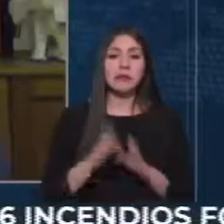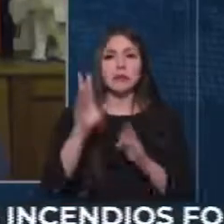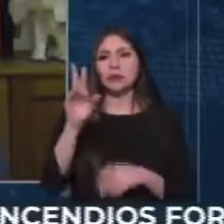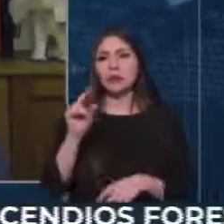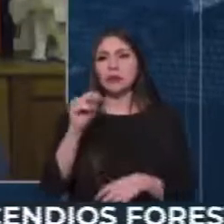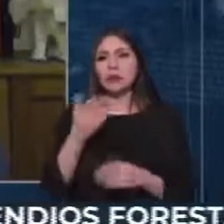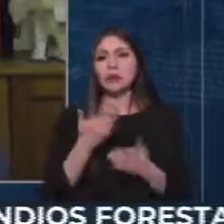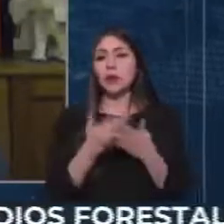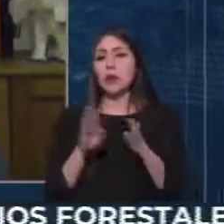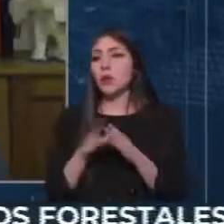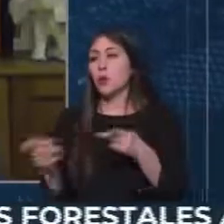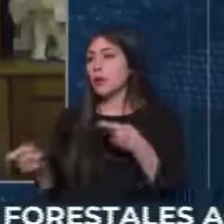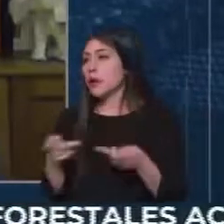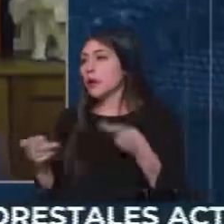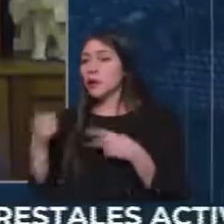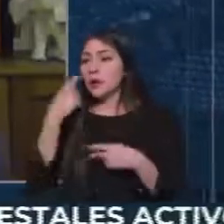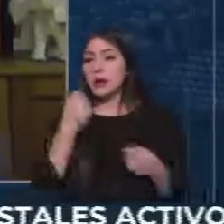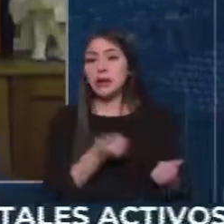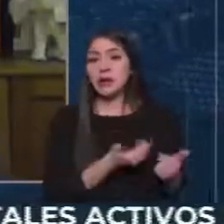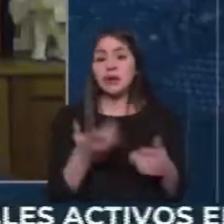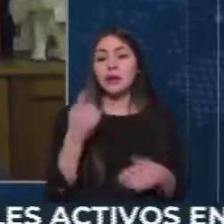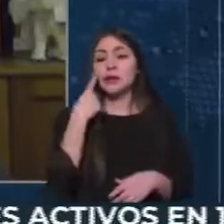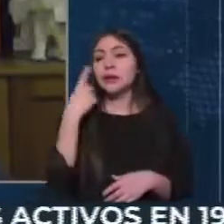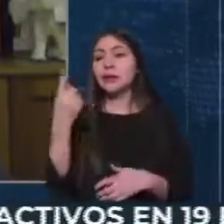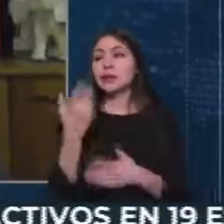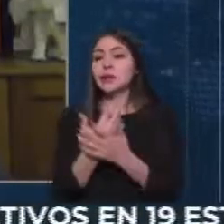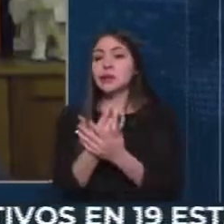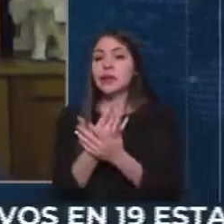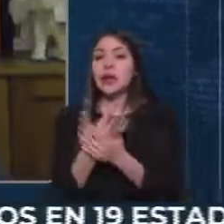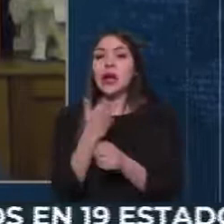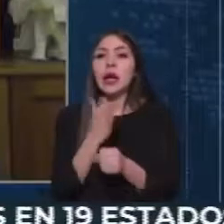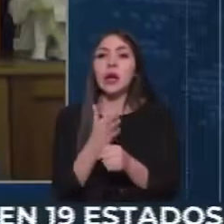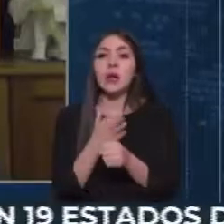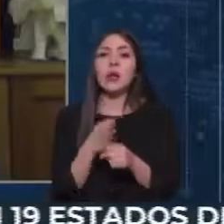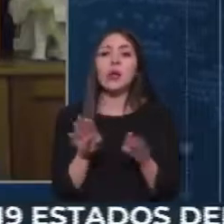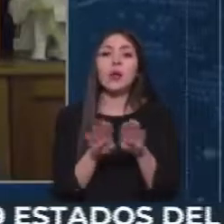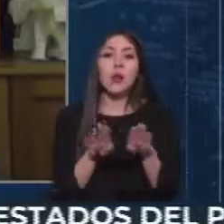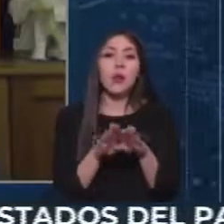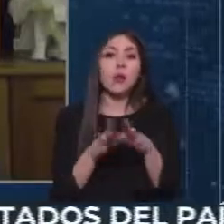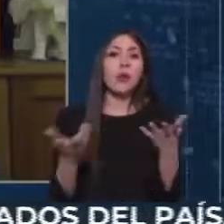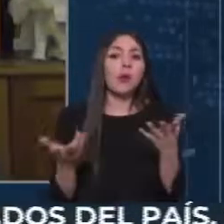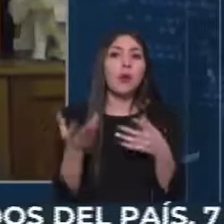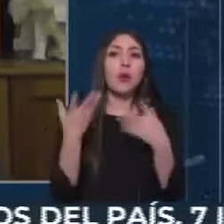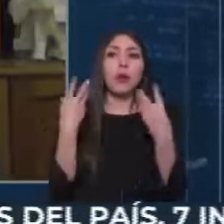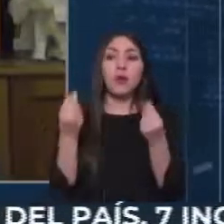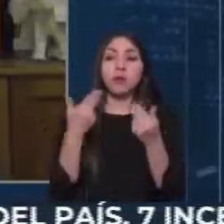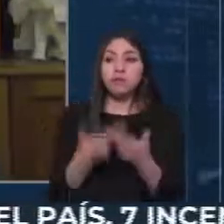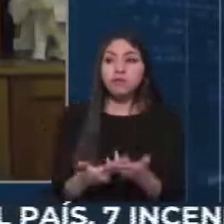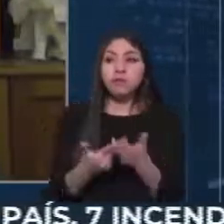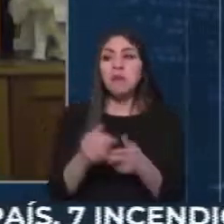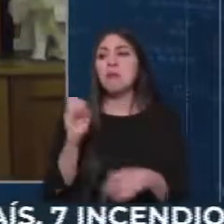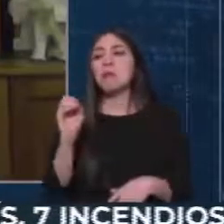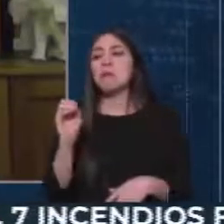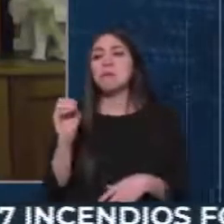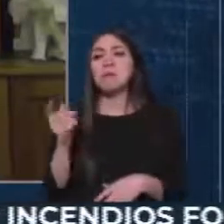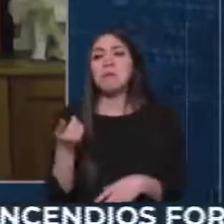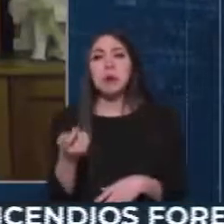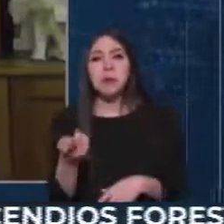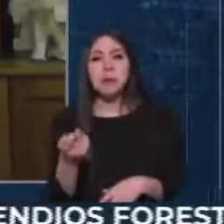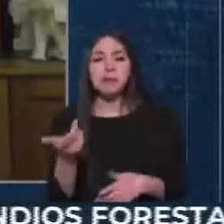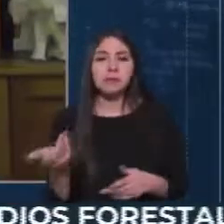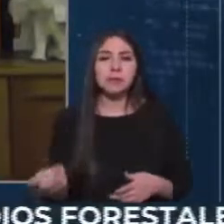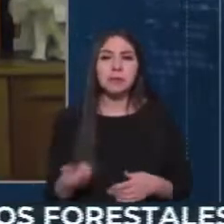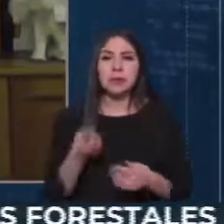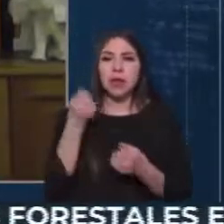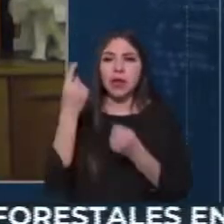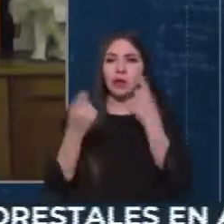capacidad logística, pues habría que ver cómo está en estos momentos, ¿no? Si es robusta o no. Yo creo que en varios países